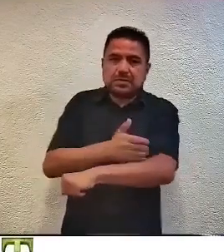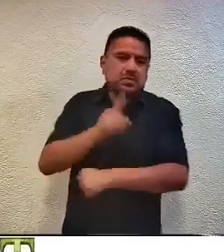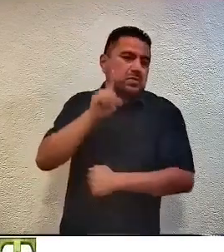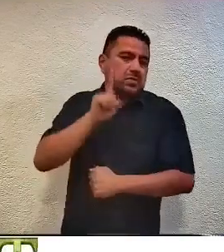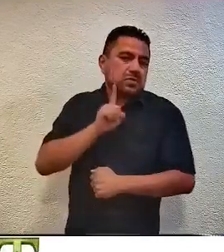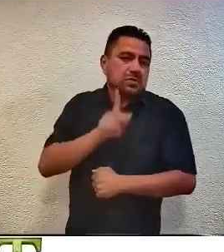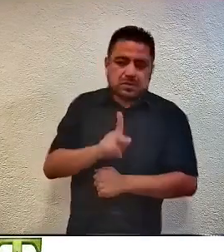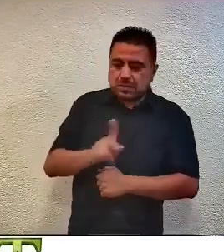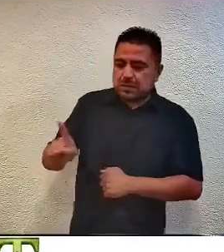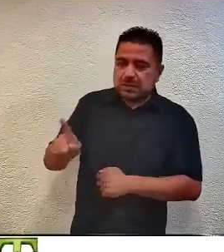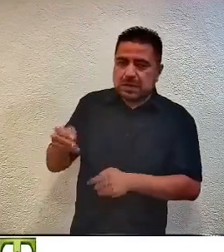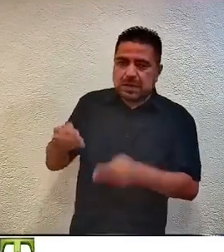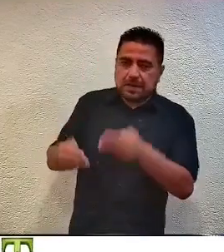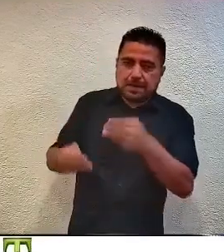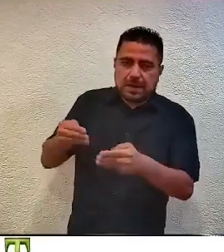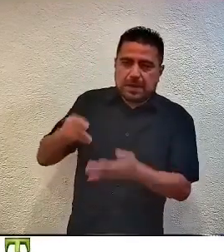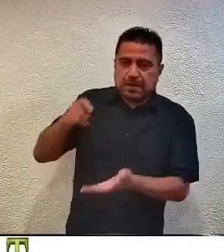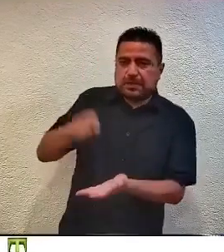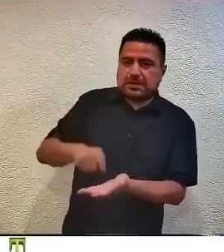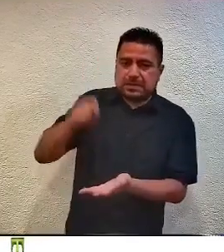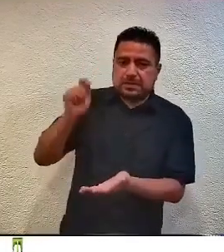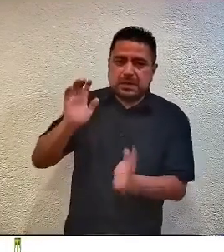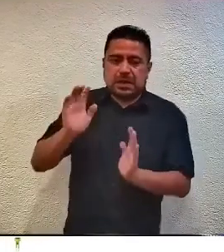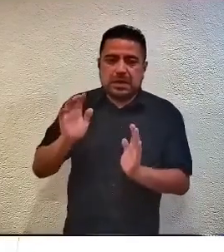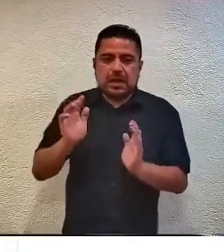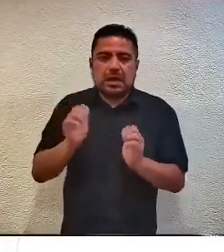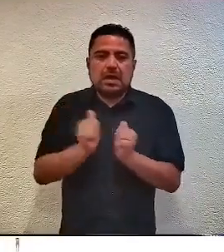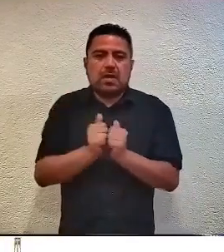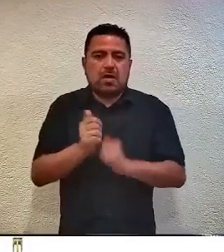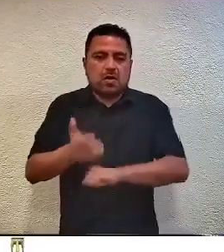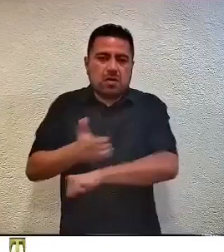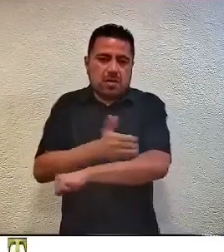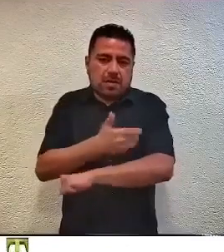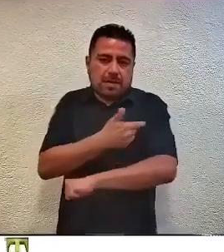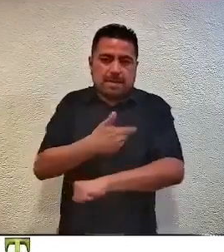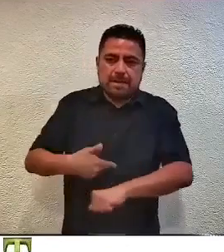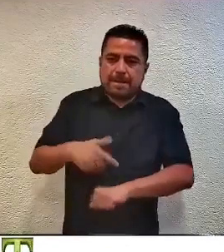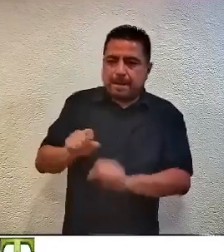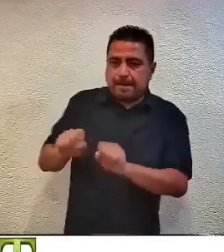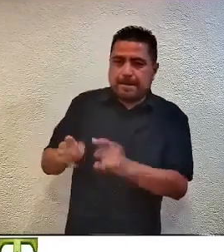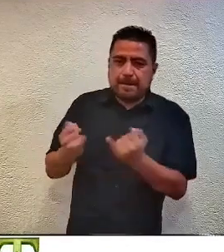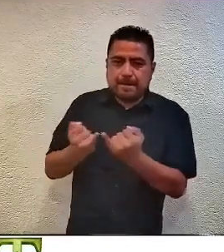compañeras magistradas, con la venia de la compañera presidenta,